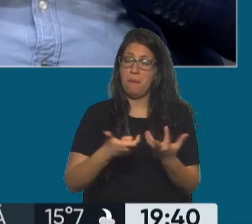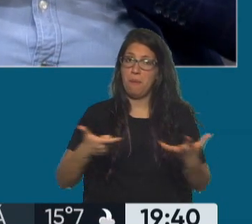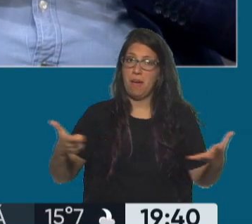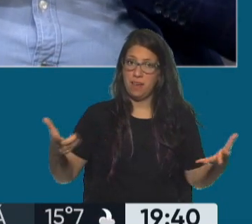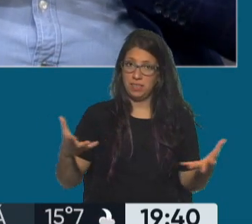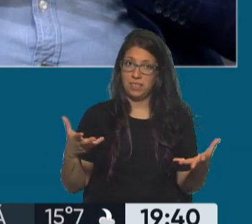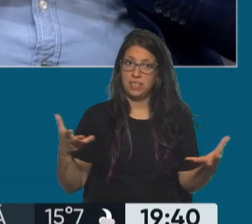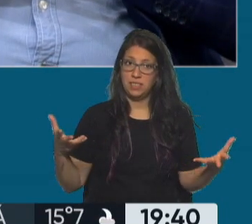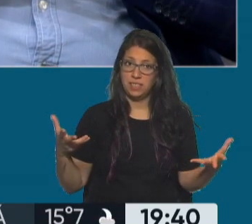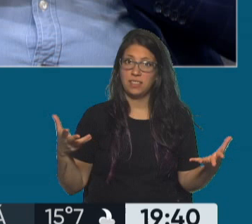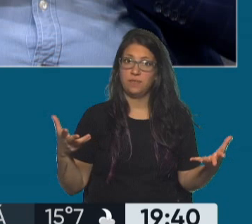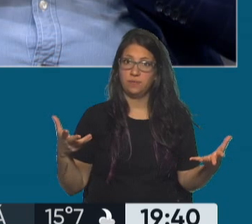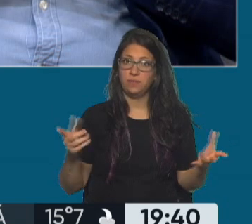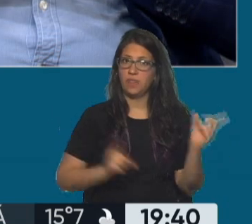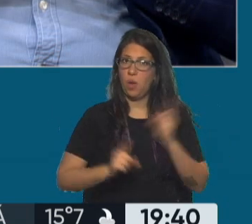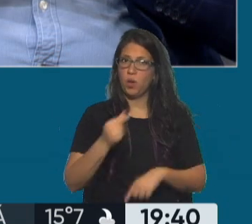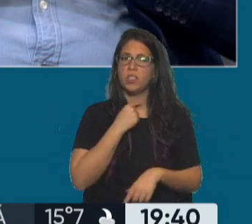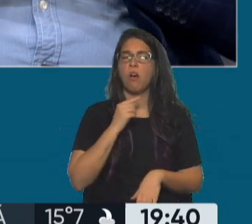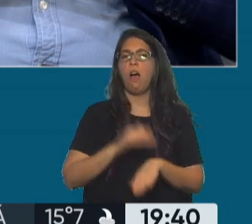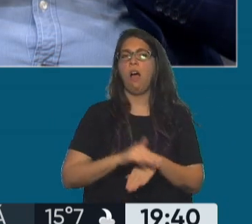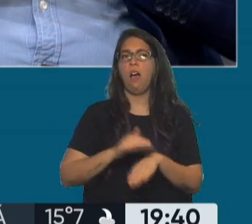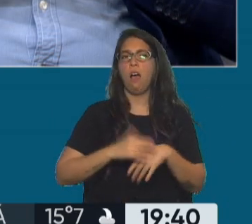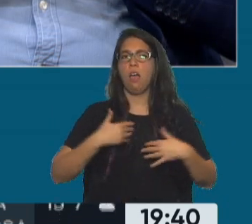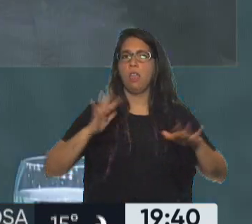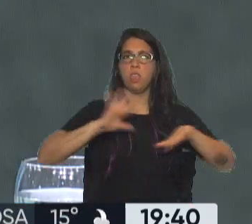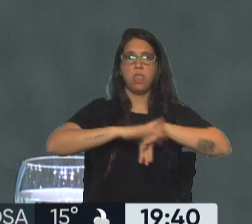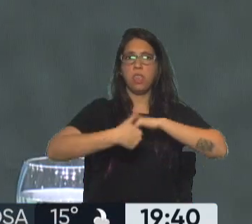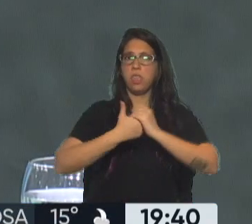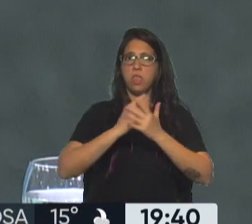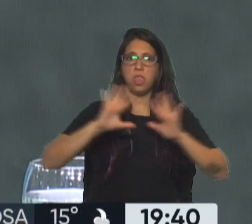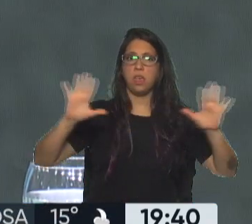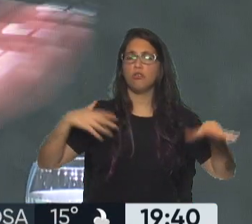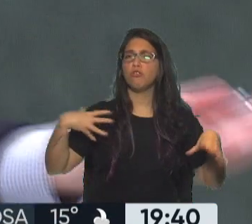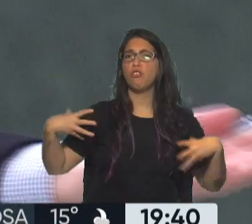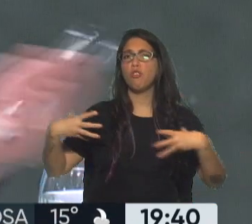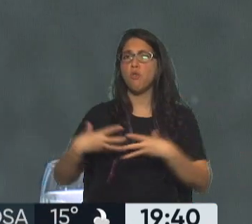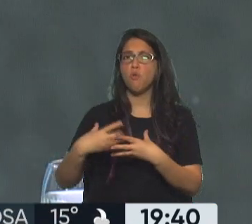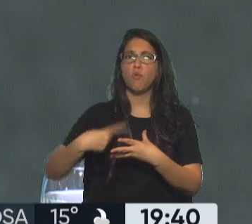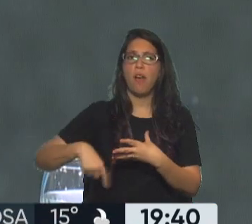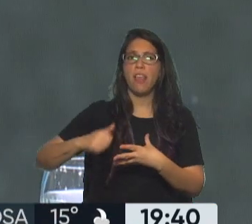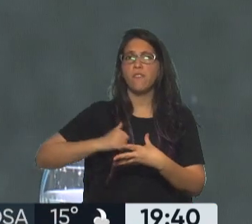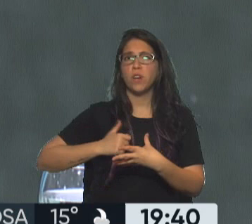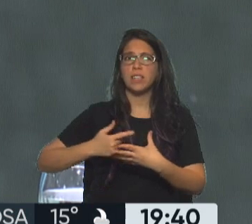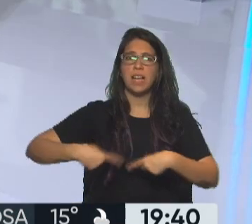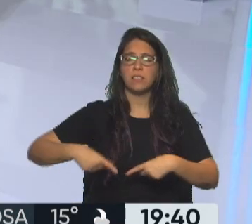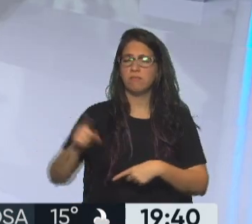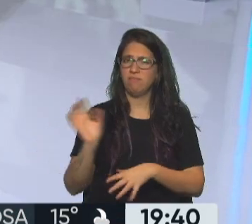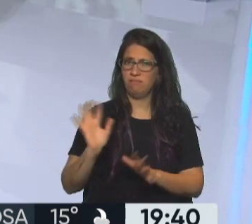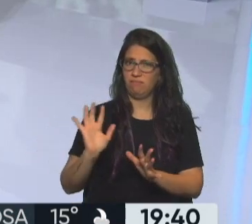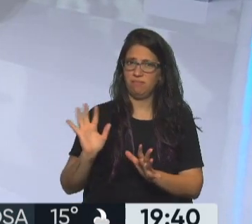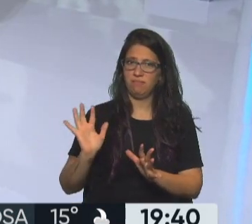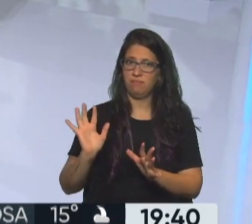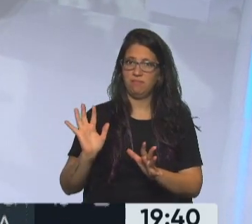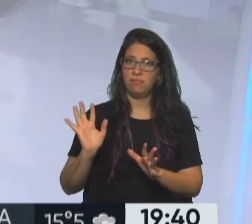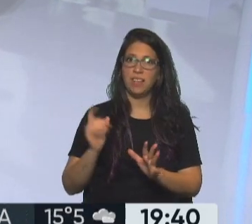Ellos intentaron lavar sus culpas con el Consejo Supremo de Fuerzas Armadas. Exacto. Lo que pasa es que quedó todo desnudo y abierto. Claro, entonces por